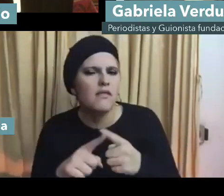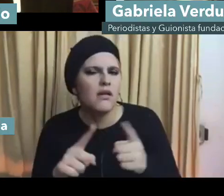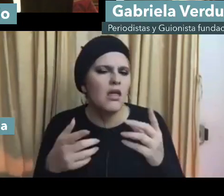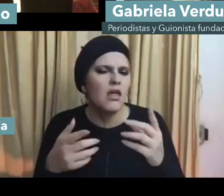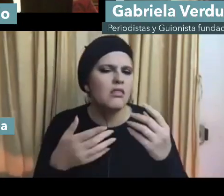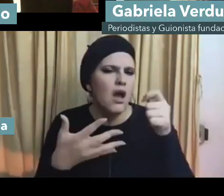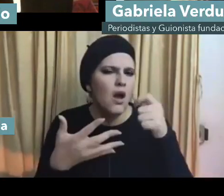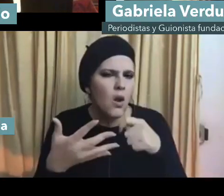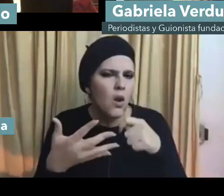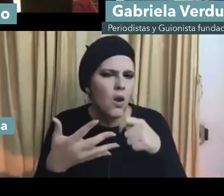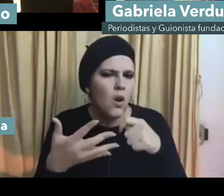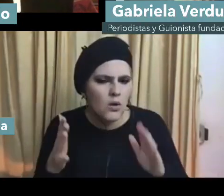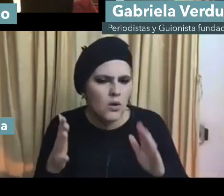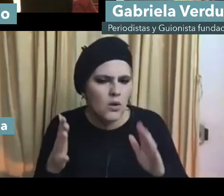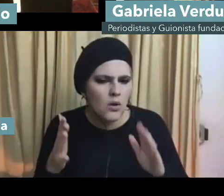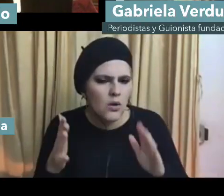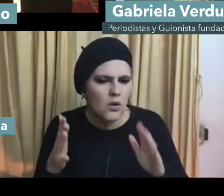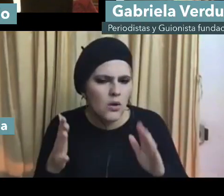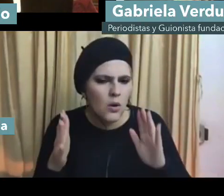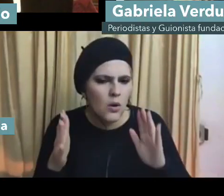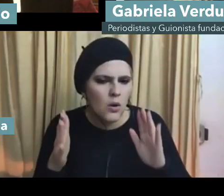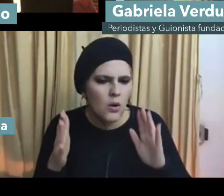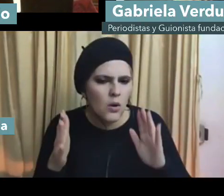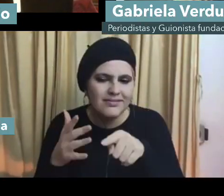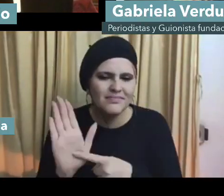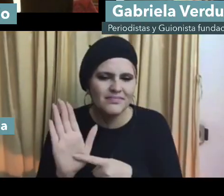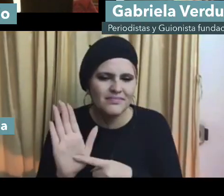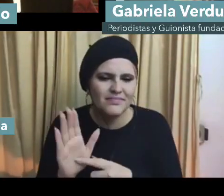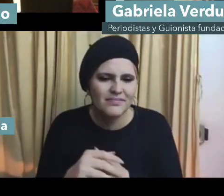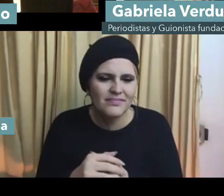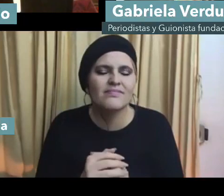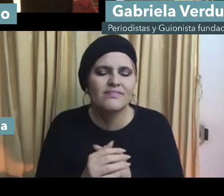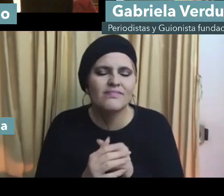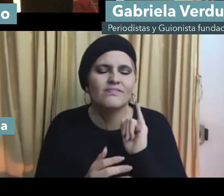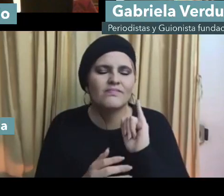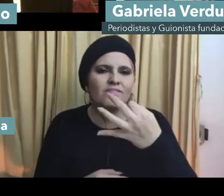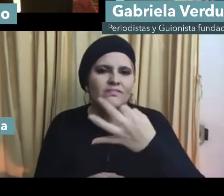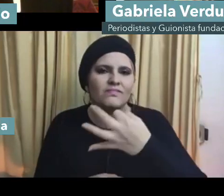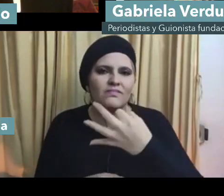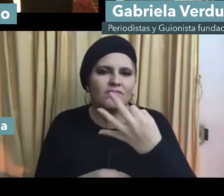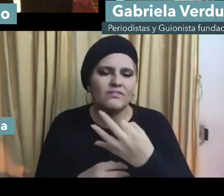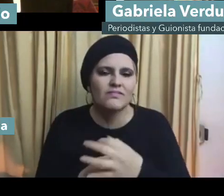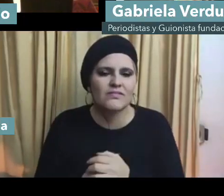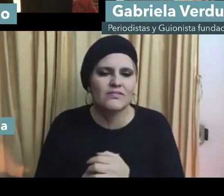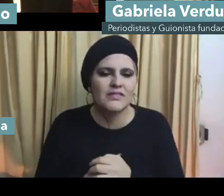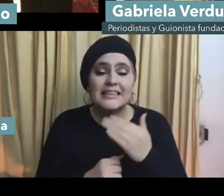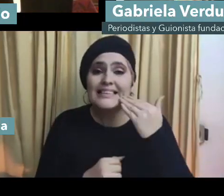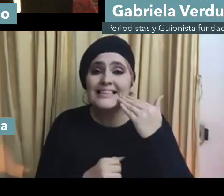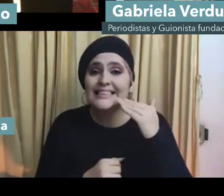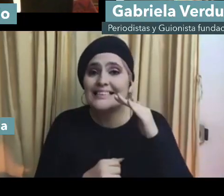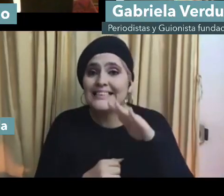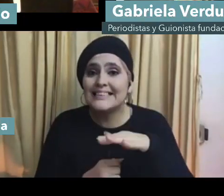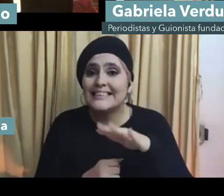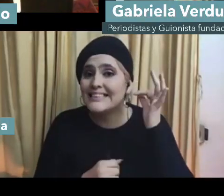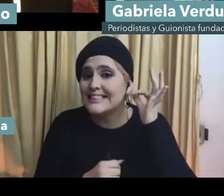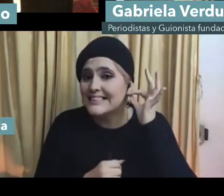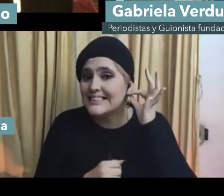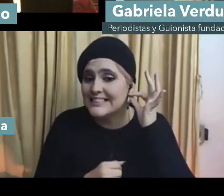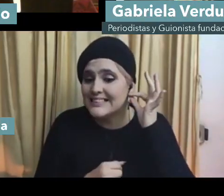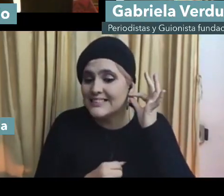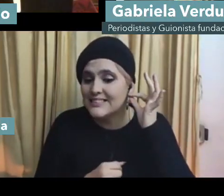presentabas en tu Sí, exposición, doctora. exacto, sí. Claro, las niñas tienden, digamos,